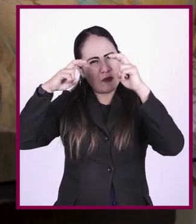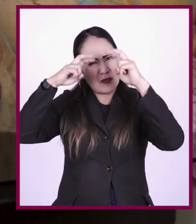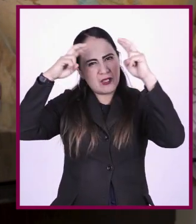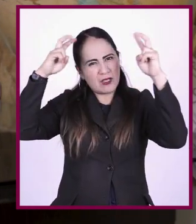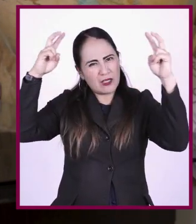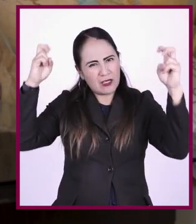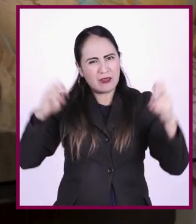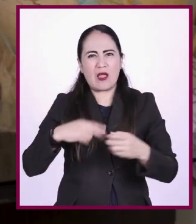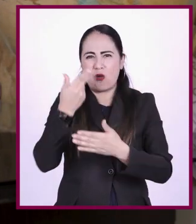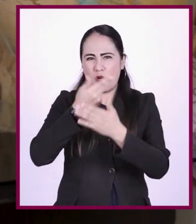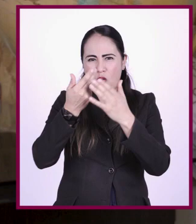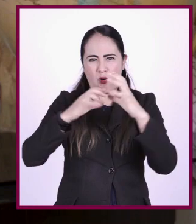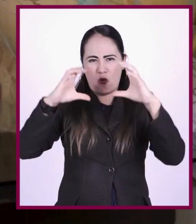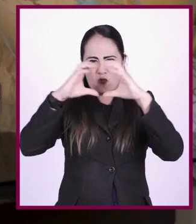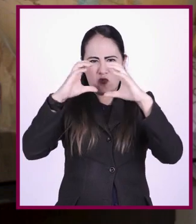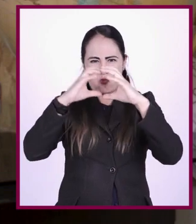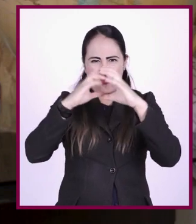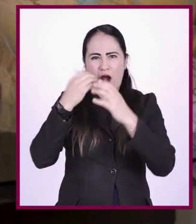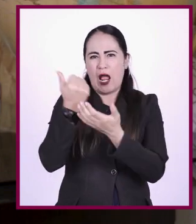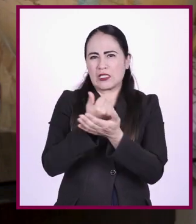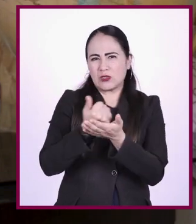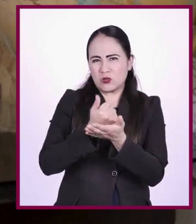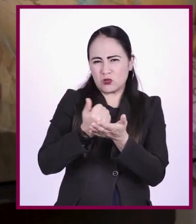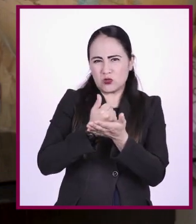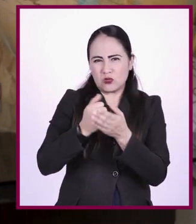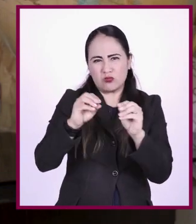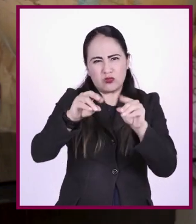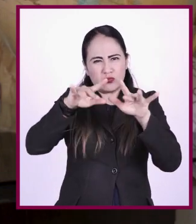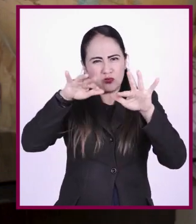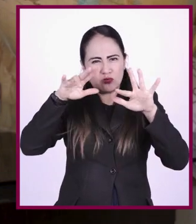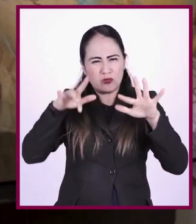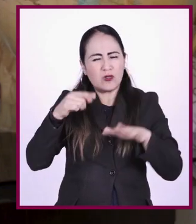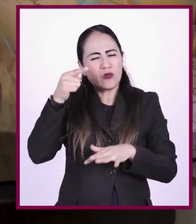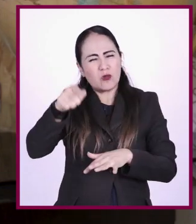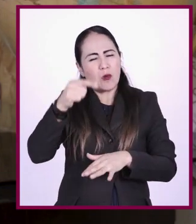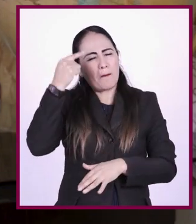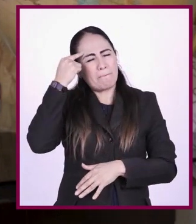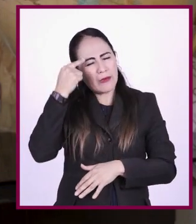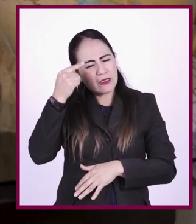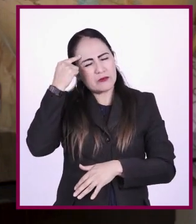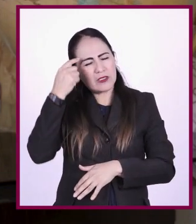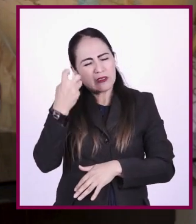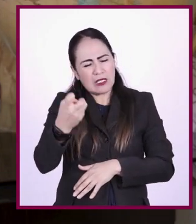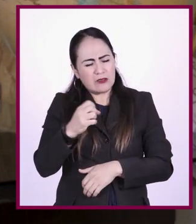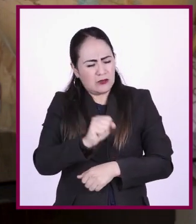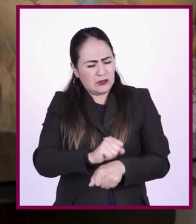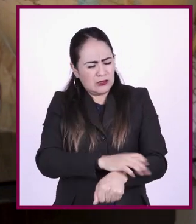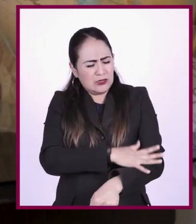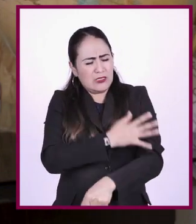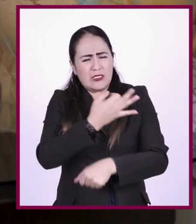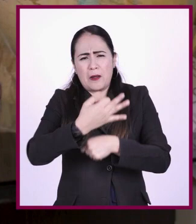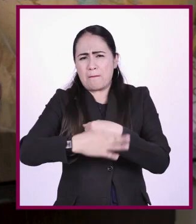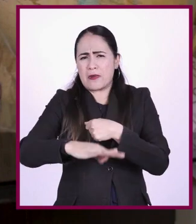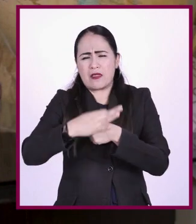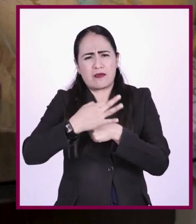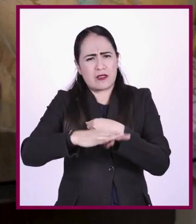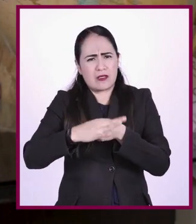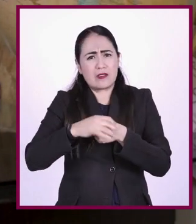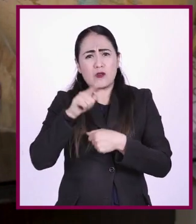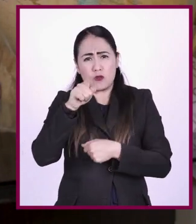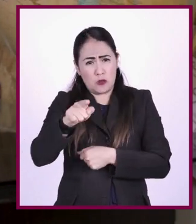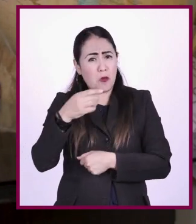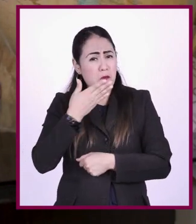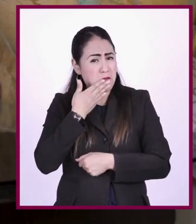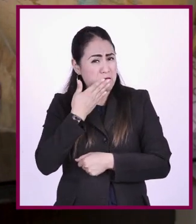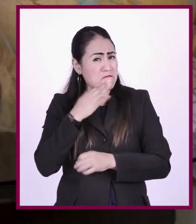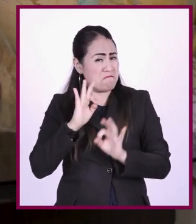brillante o blanca. Debe ser muy cool, pues es tu lugar seguro. Ahí relájate, piensa que esa emoción es temporal y recuerda